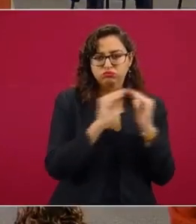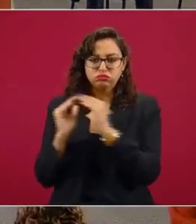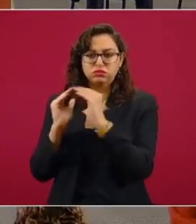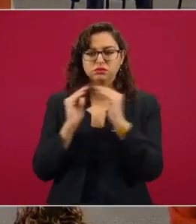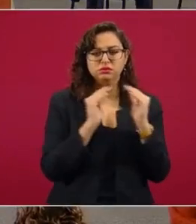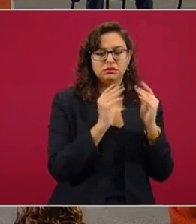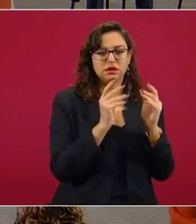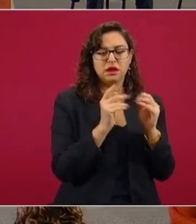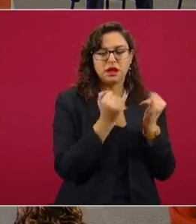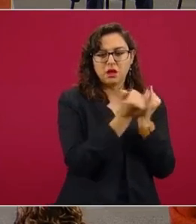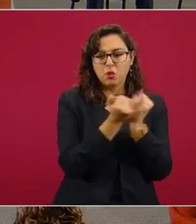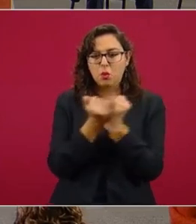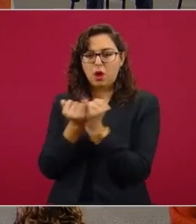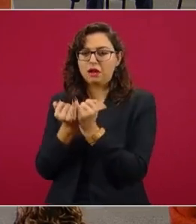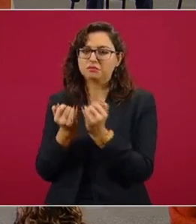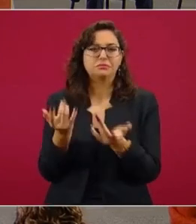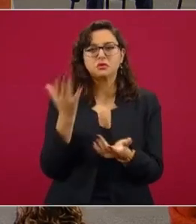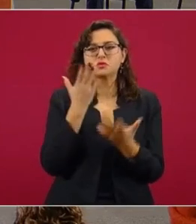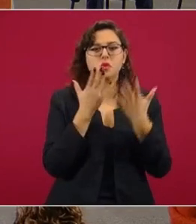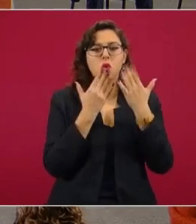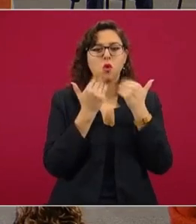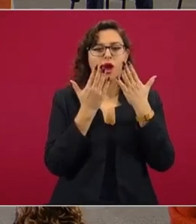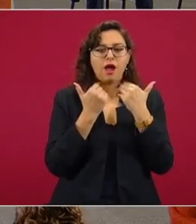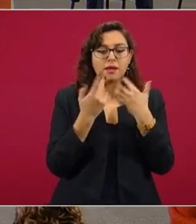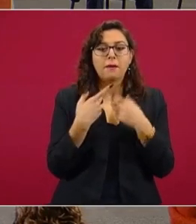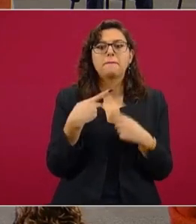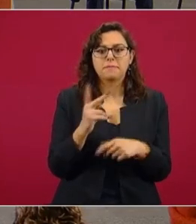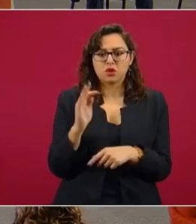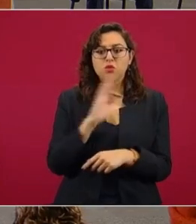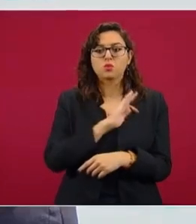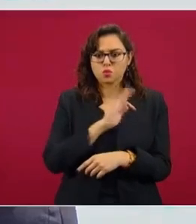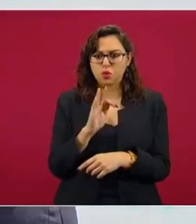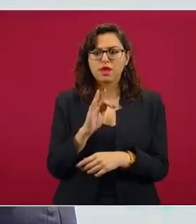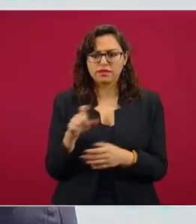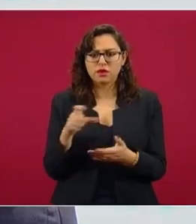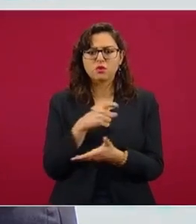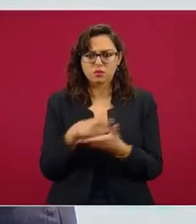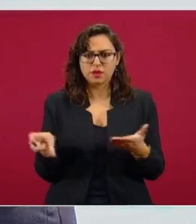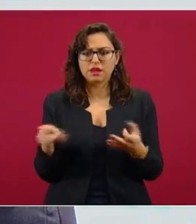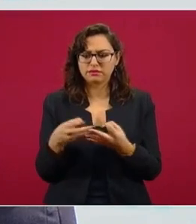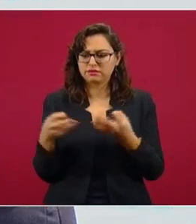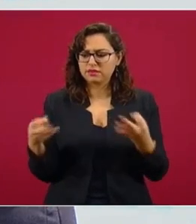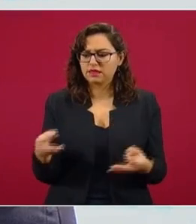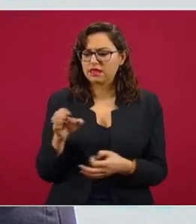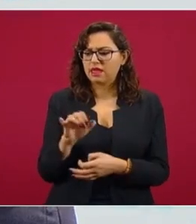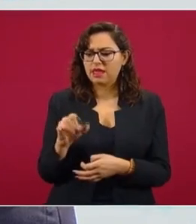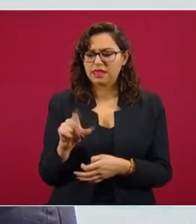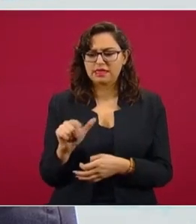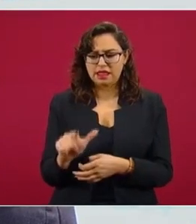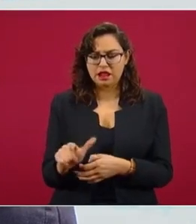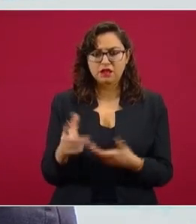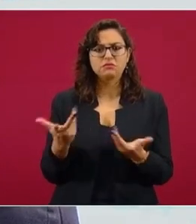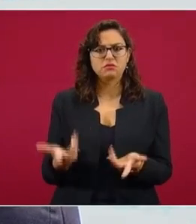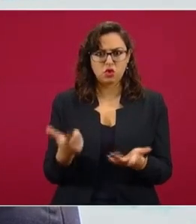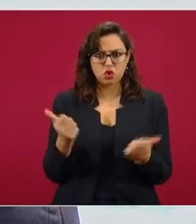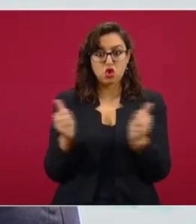Sin embargo, sí pueden adquirir suelo ejidal, comunal, que haya adquirido derecho pleno, y eso lo pueden hacer a través de su crédito Infonavit.